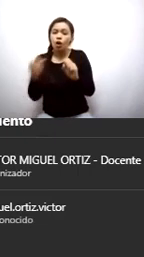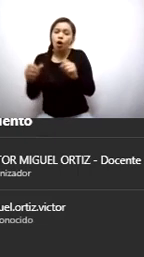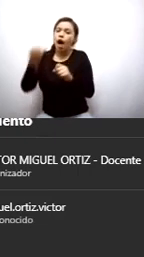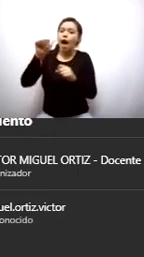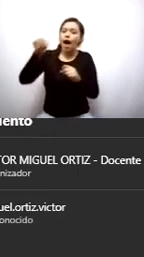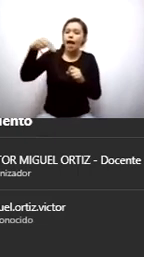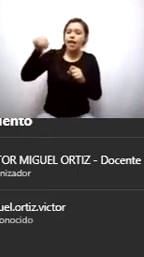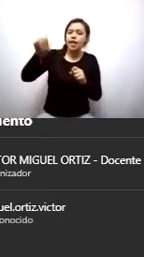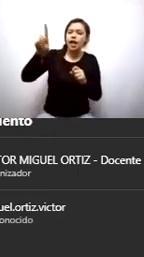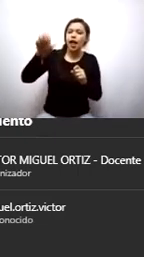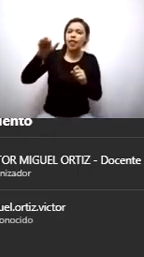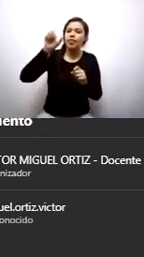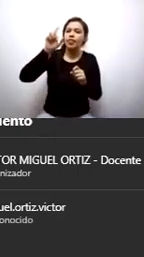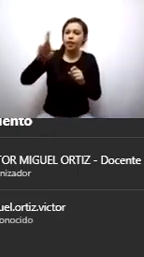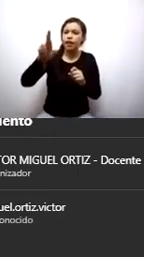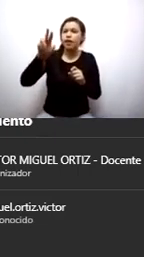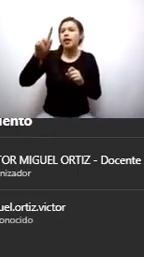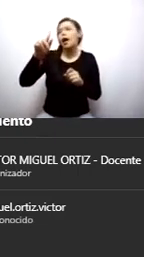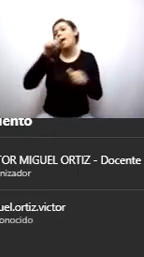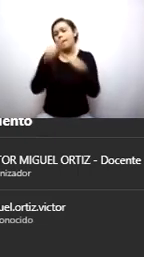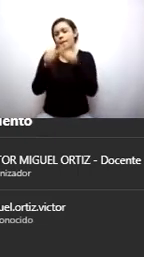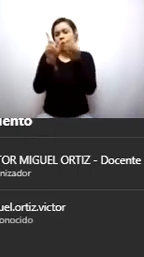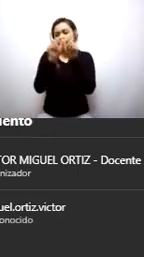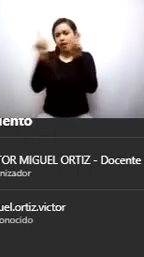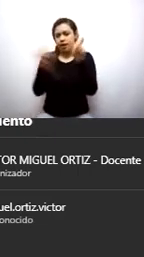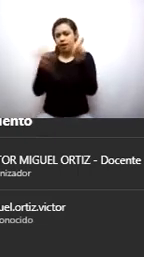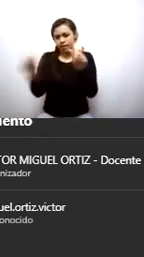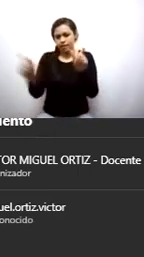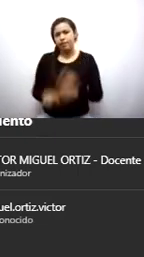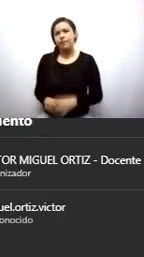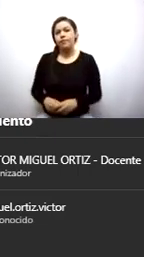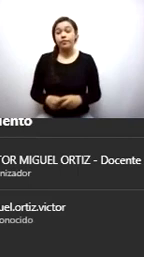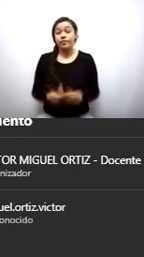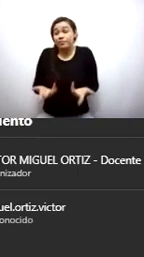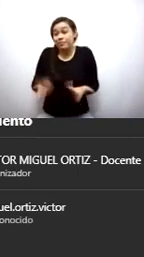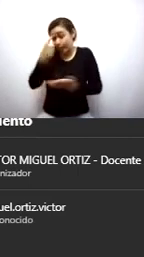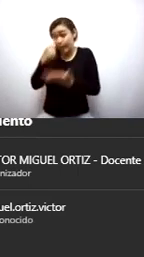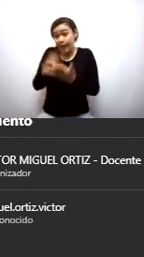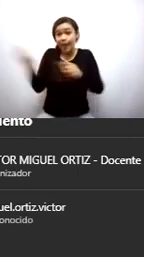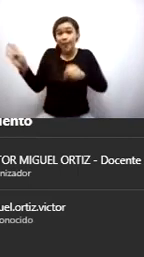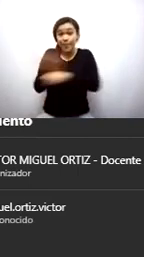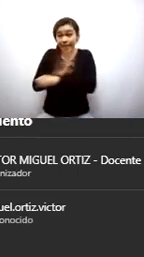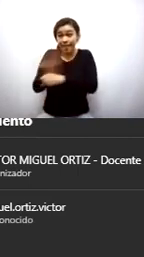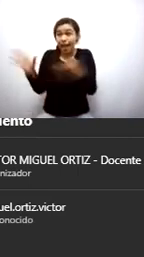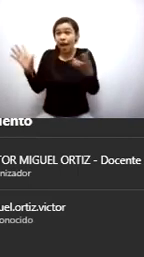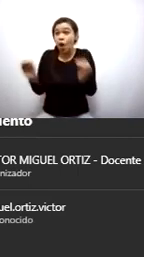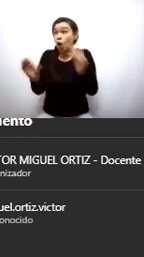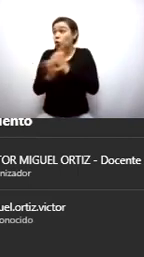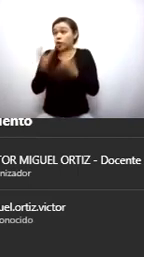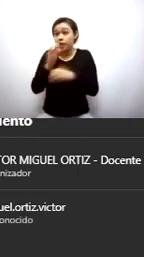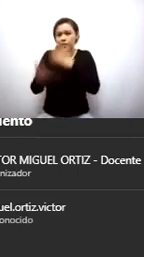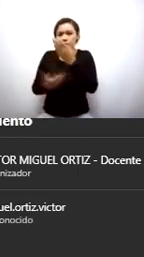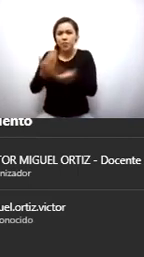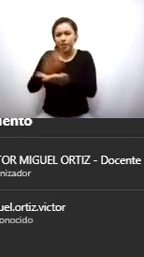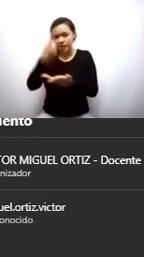texto. Entonces, creo que esto es una de las ventajas o de los recursos que podemos hacer uso con